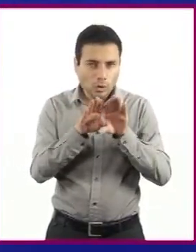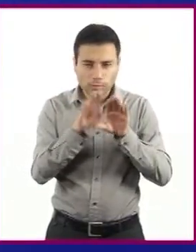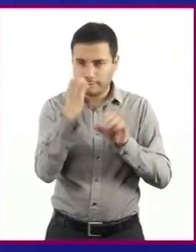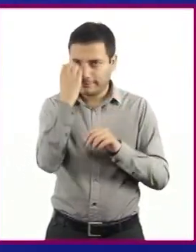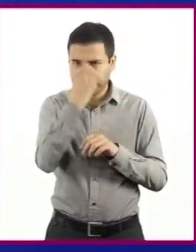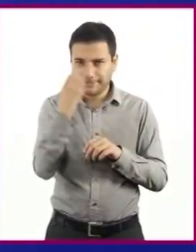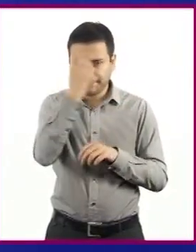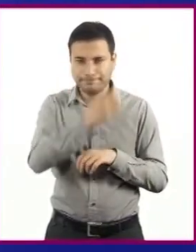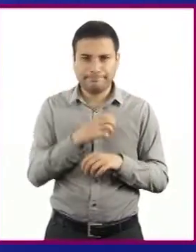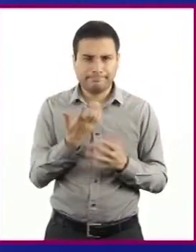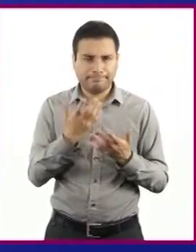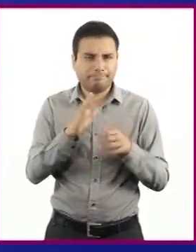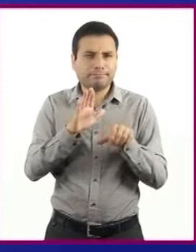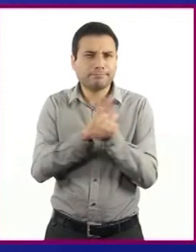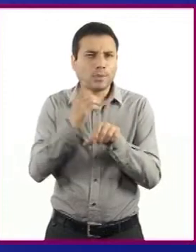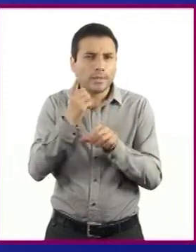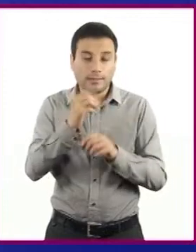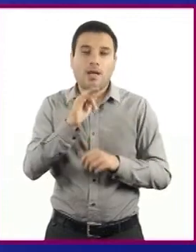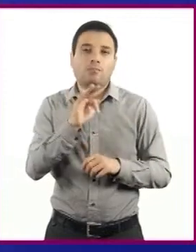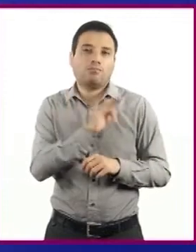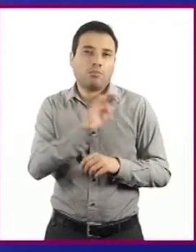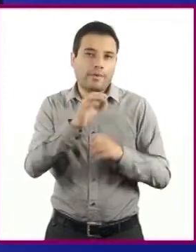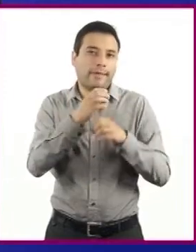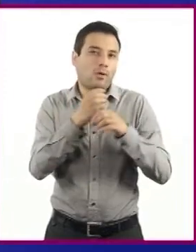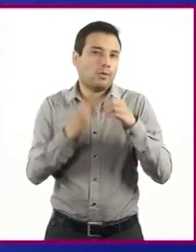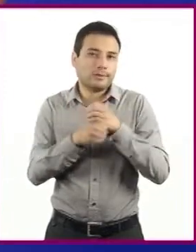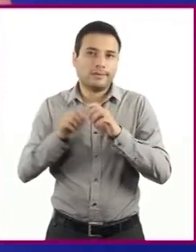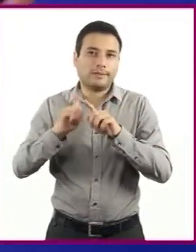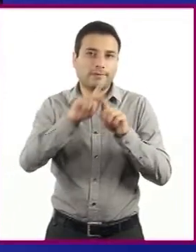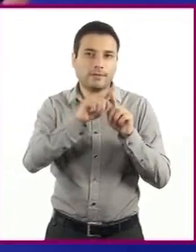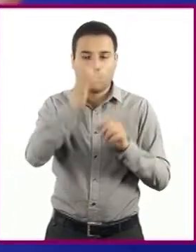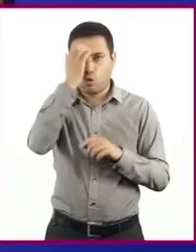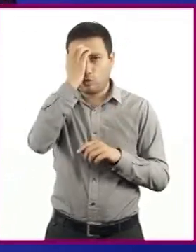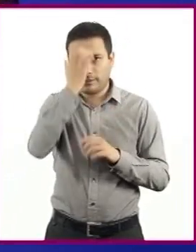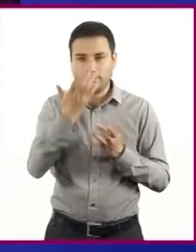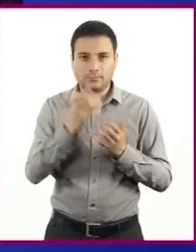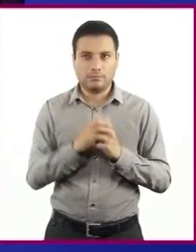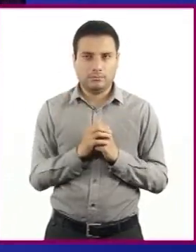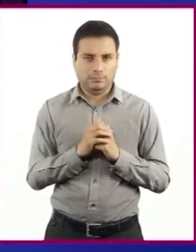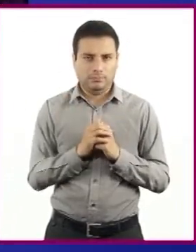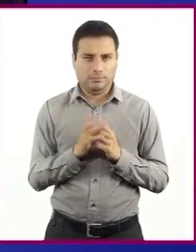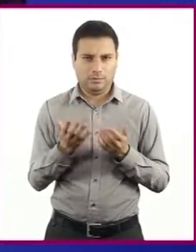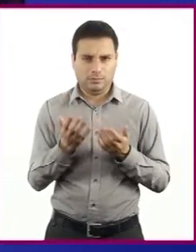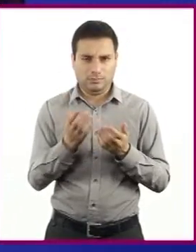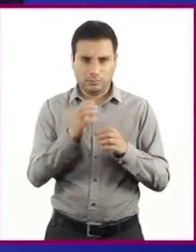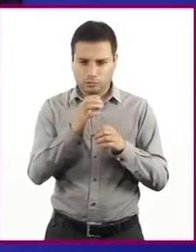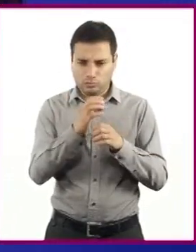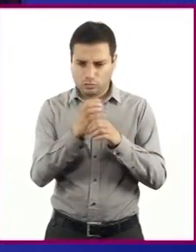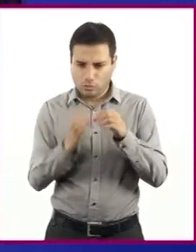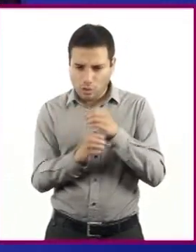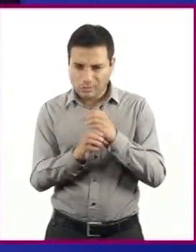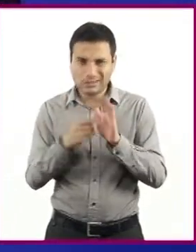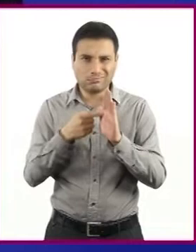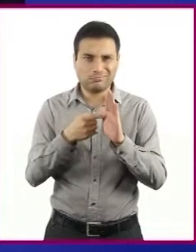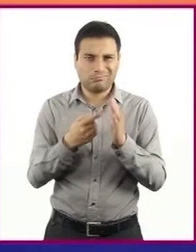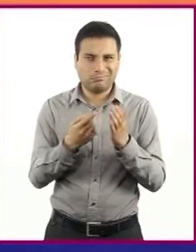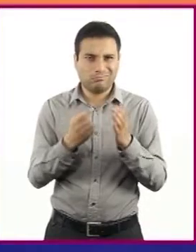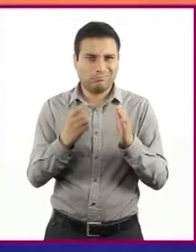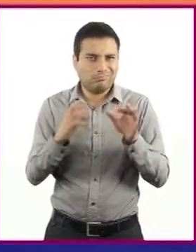esto nos permite comprender a la materia. Pero, ¿cómo representamos a la materia para poder comprender estas